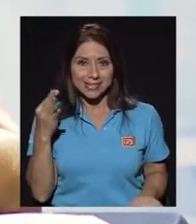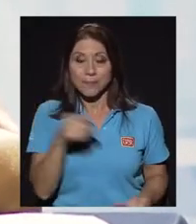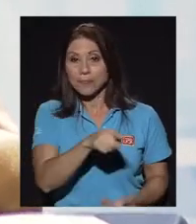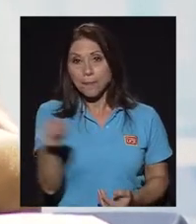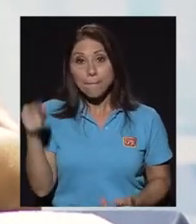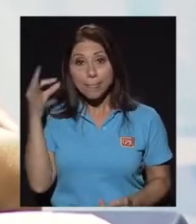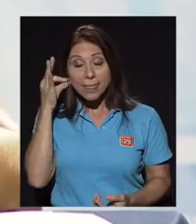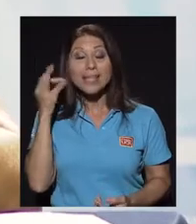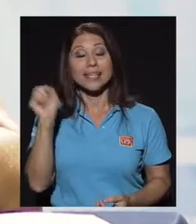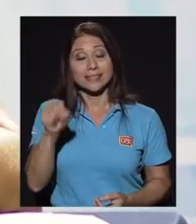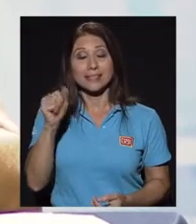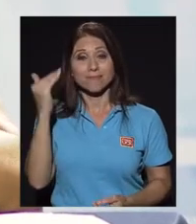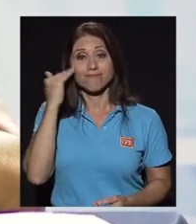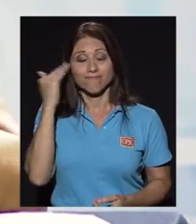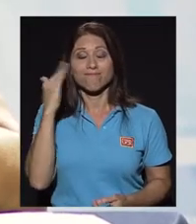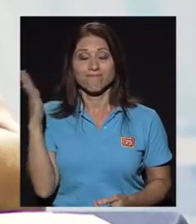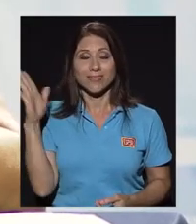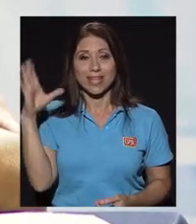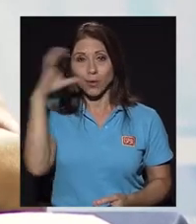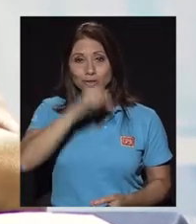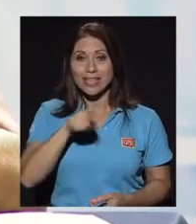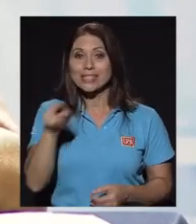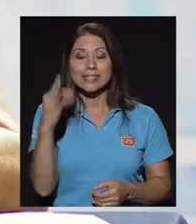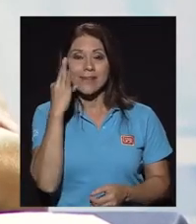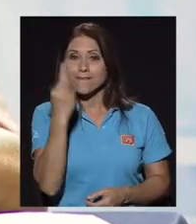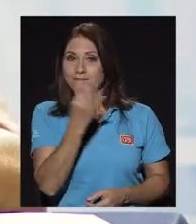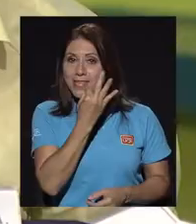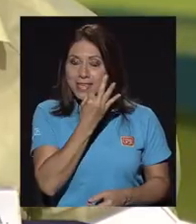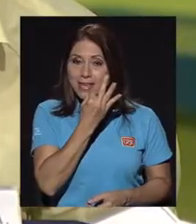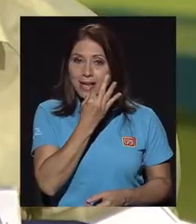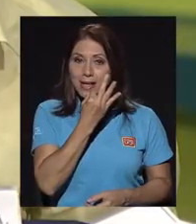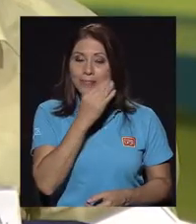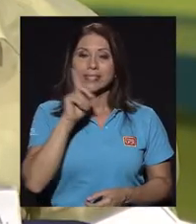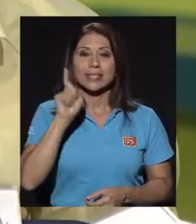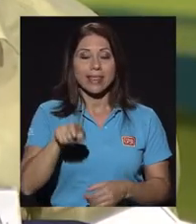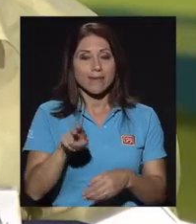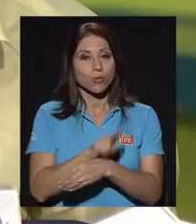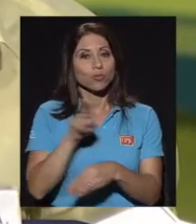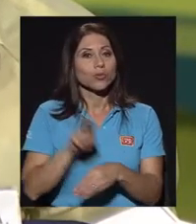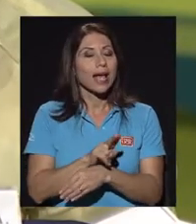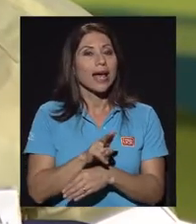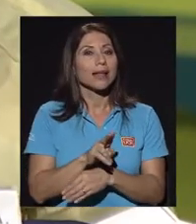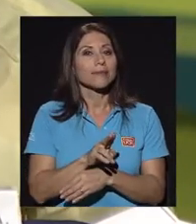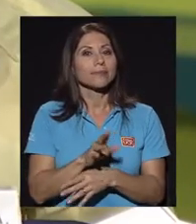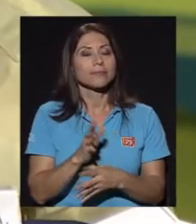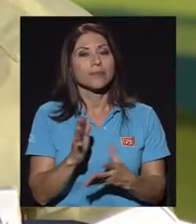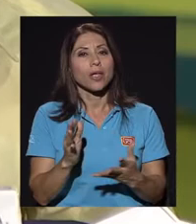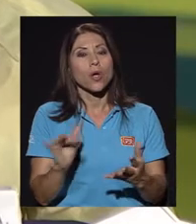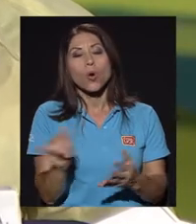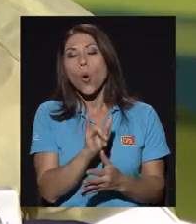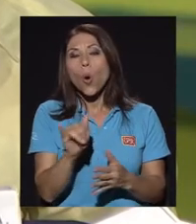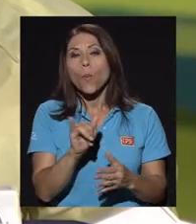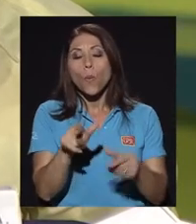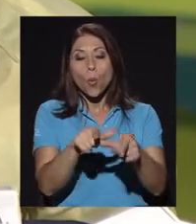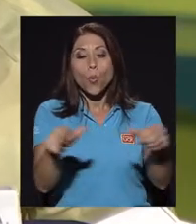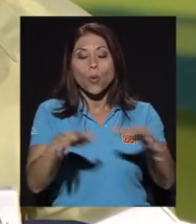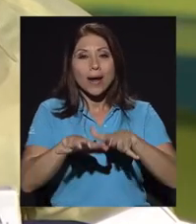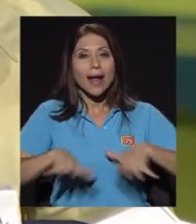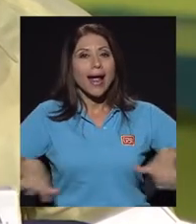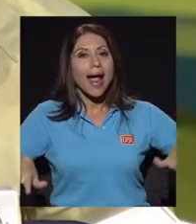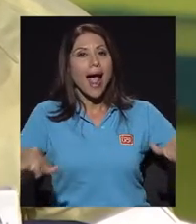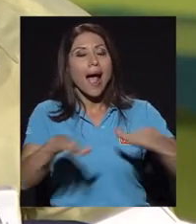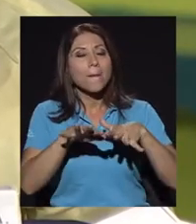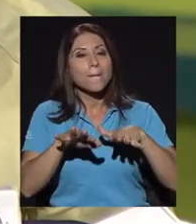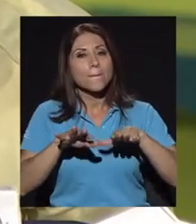están conscientes de que esa finca no debe ser usada más que como un campo escuela, para